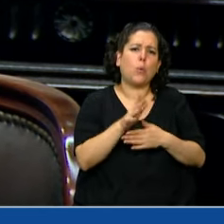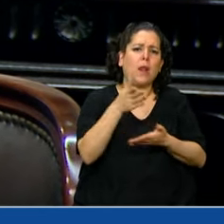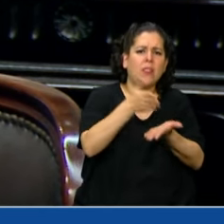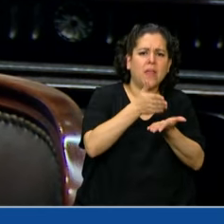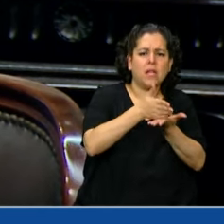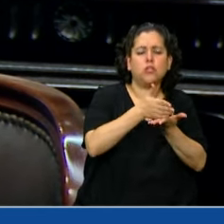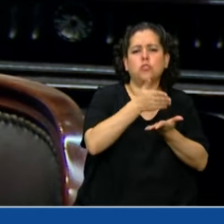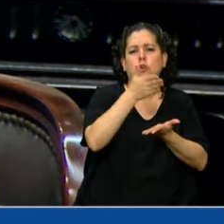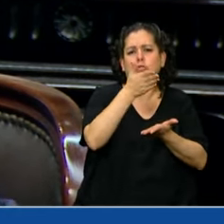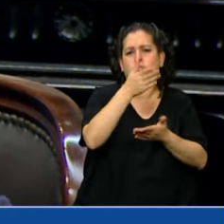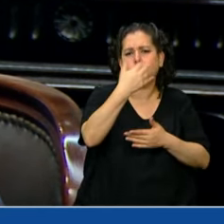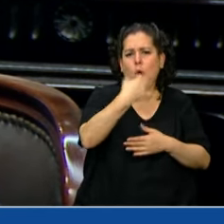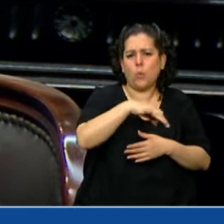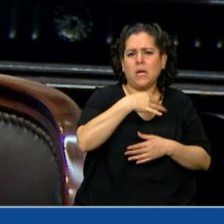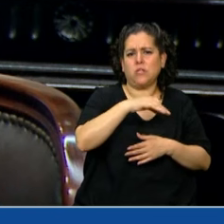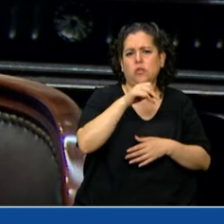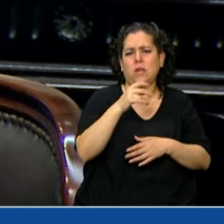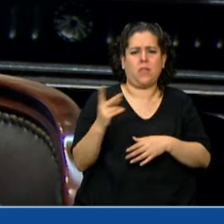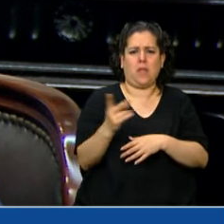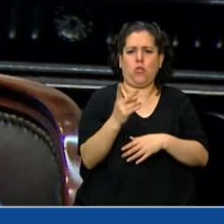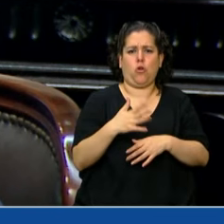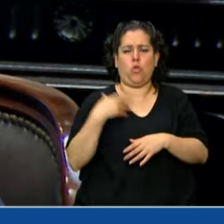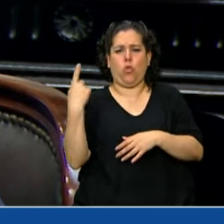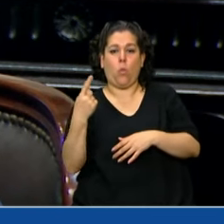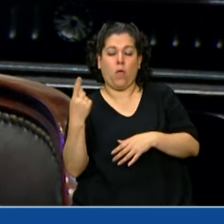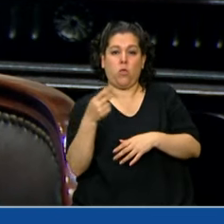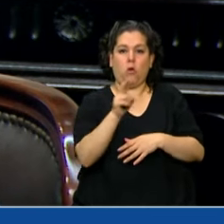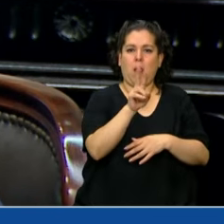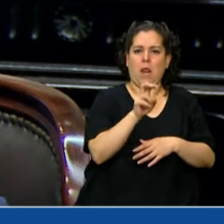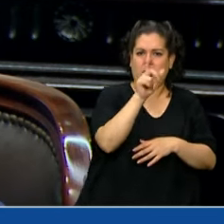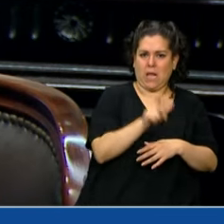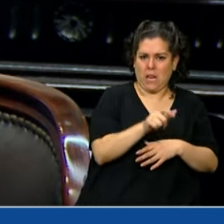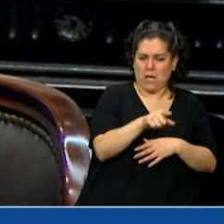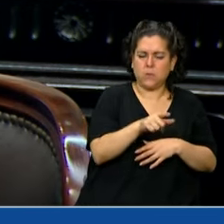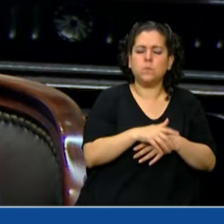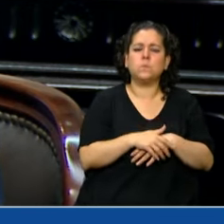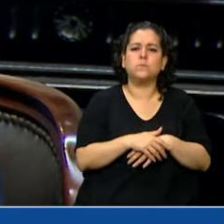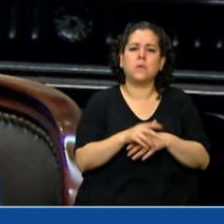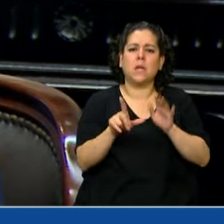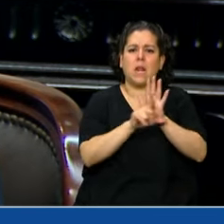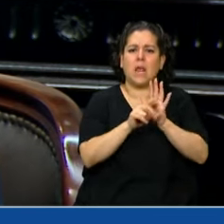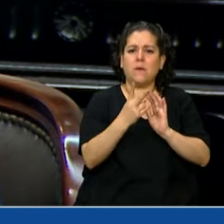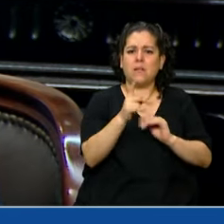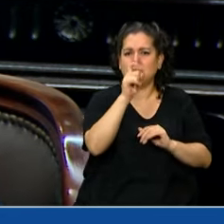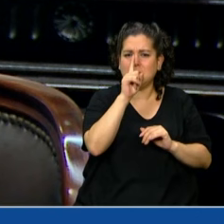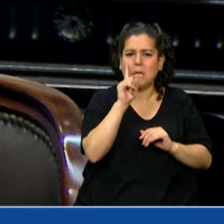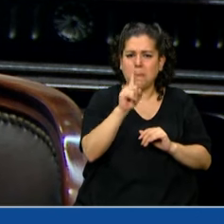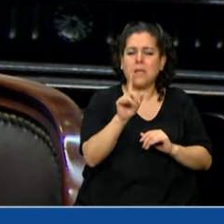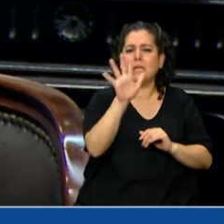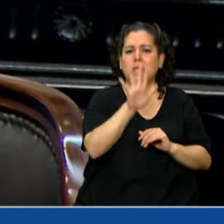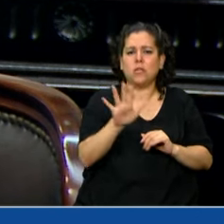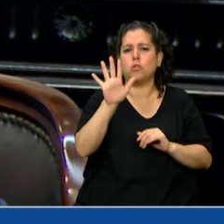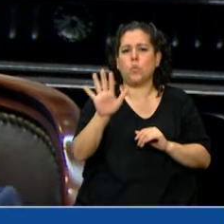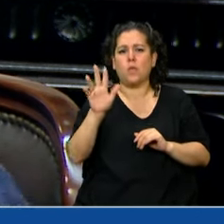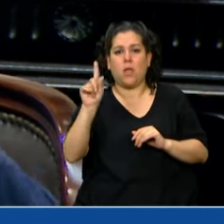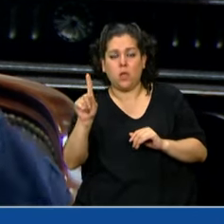derechos y obligaciones de las partes y la verdad es que hay que concluir que la ley 27551 alteró